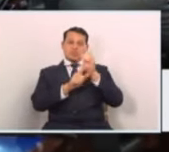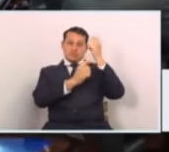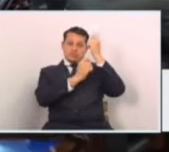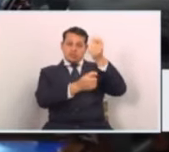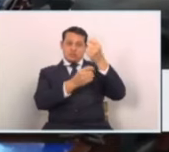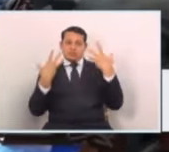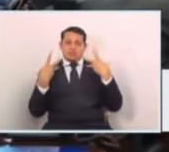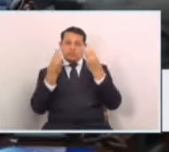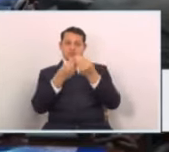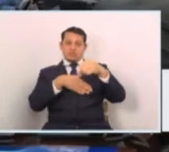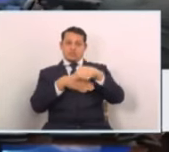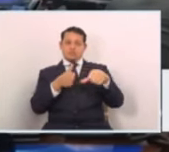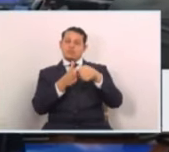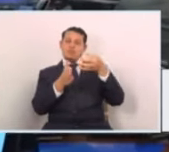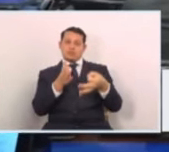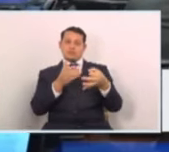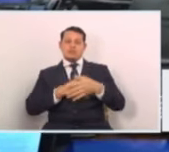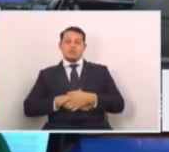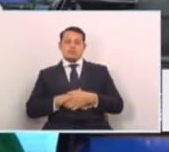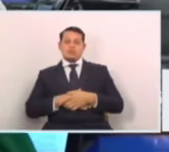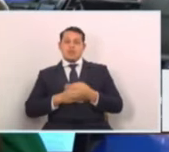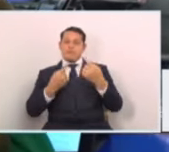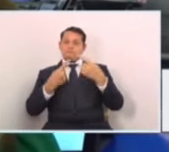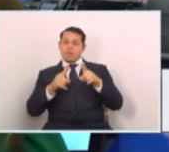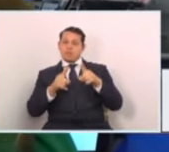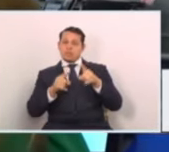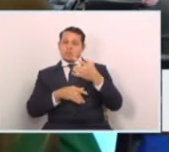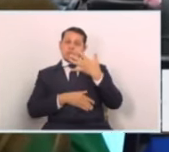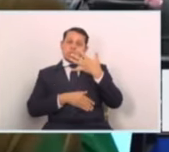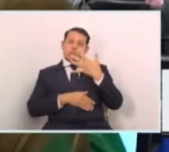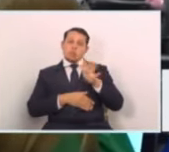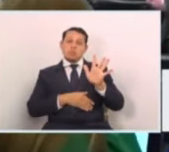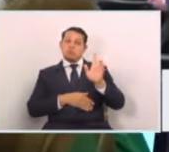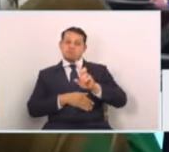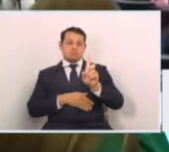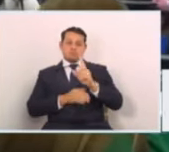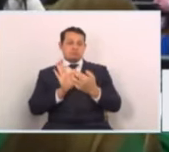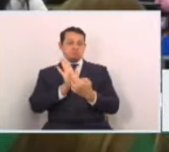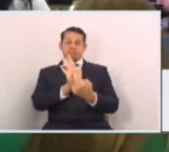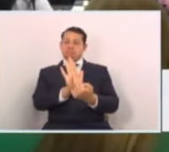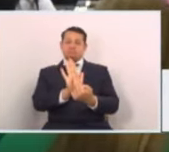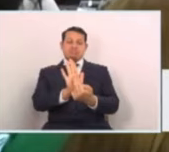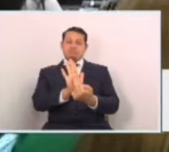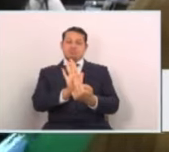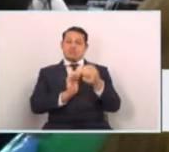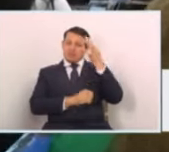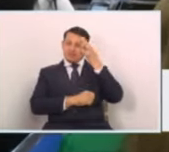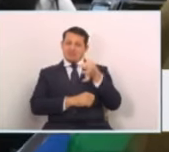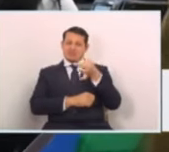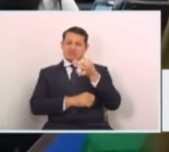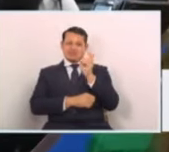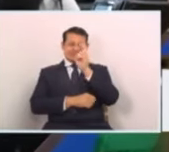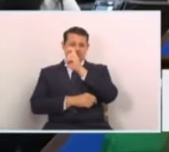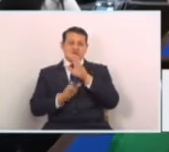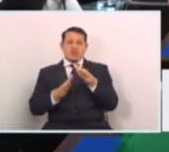demandas sociales por esta Asamblea Legislativa, pero que al parecer no lo están. Me parece